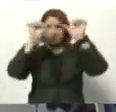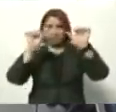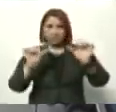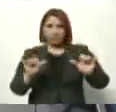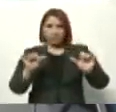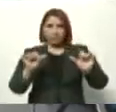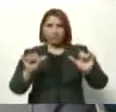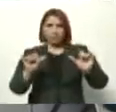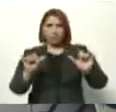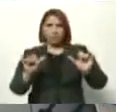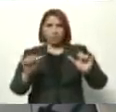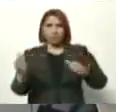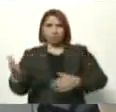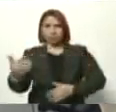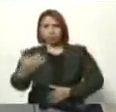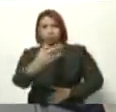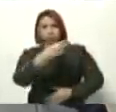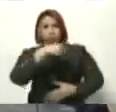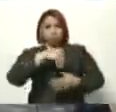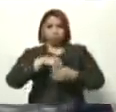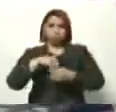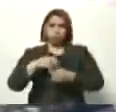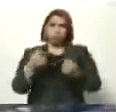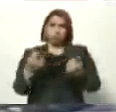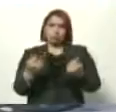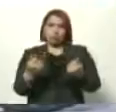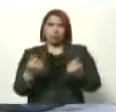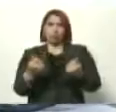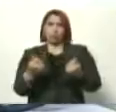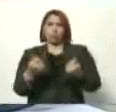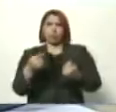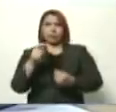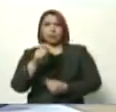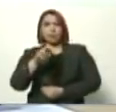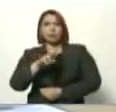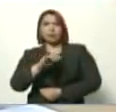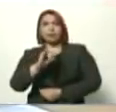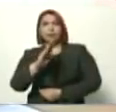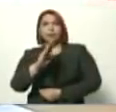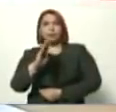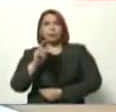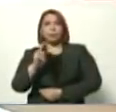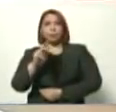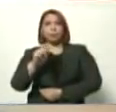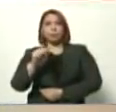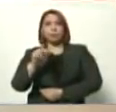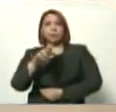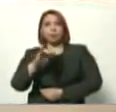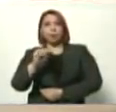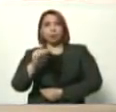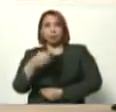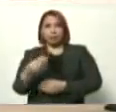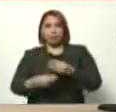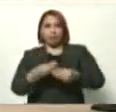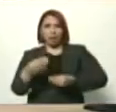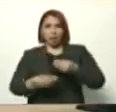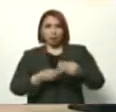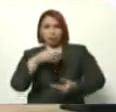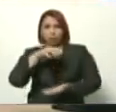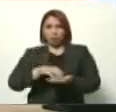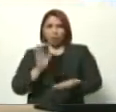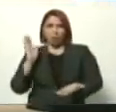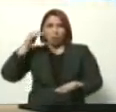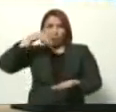de recaudación tributaria elaborado en el Polo Tecnológico en el Estado Guárico, tecnología